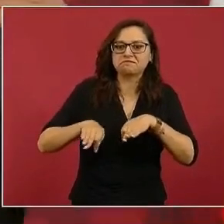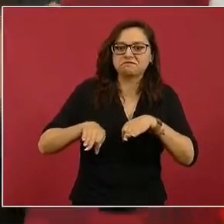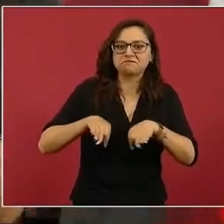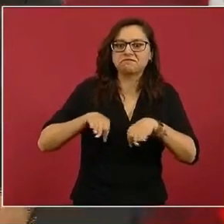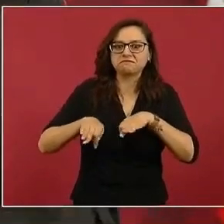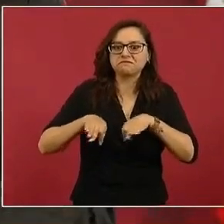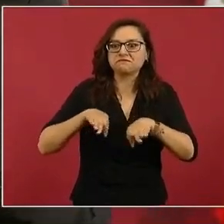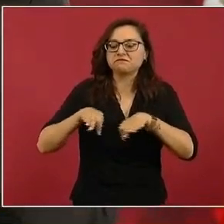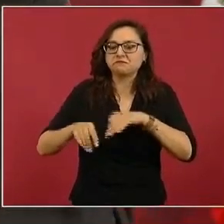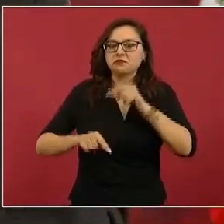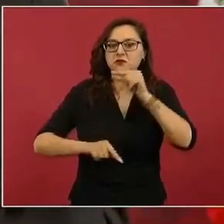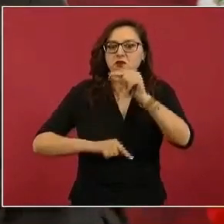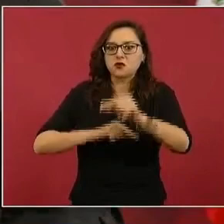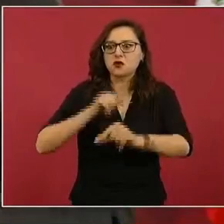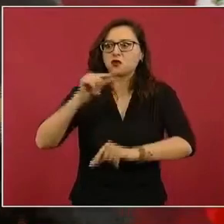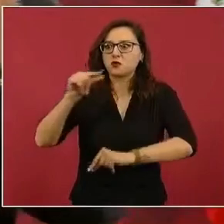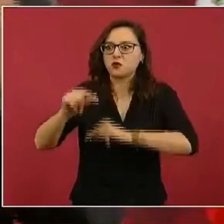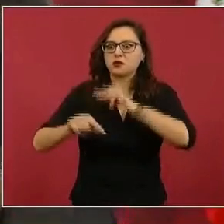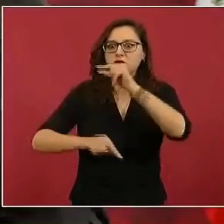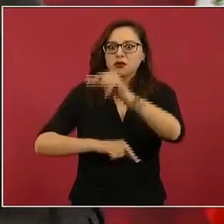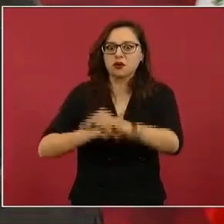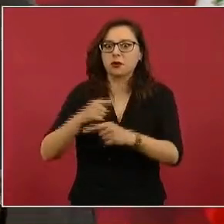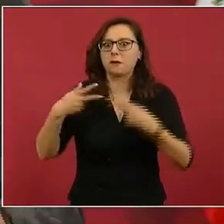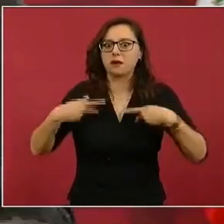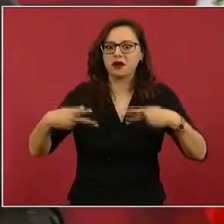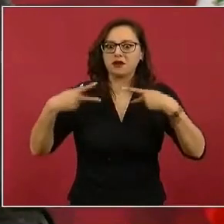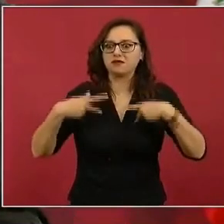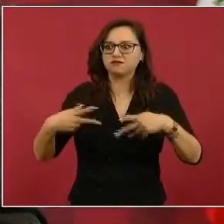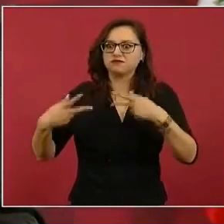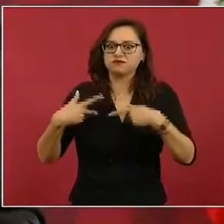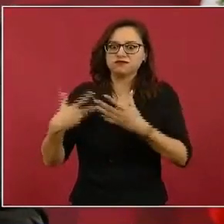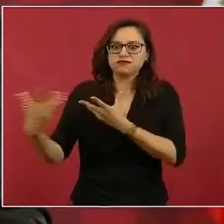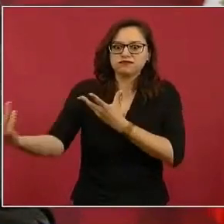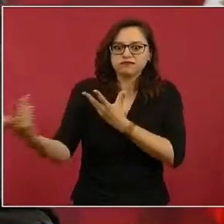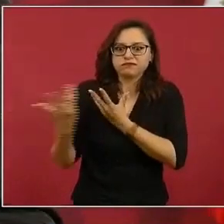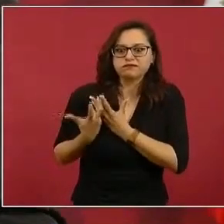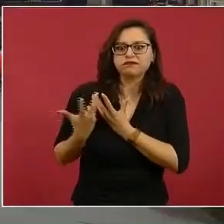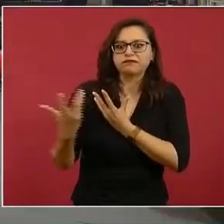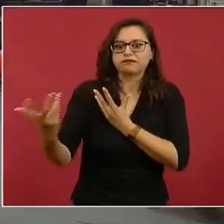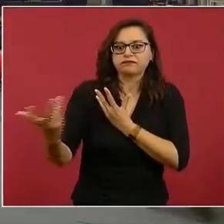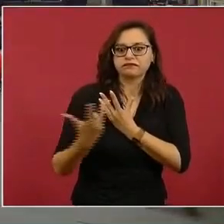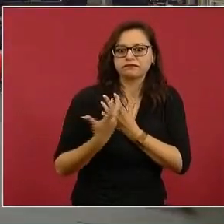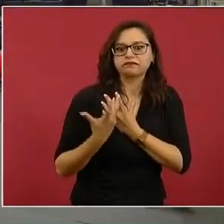Y se logró la transformación. Por eso no podemos nosotros